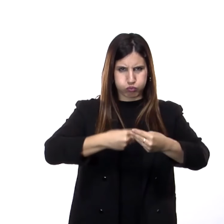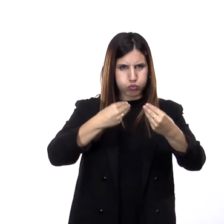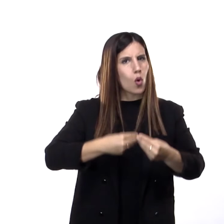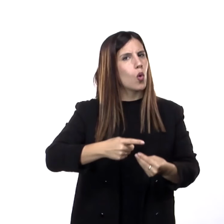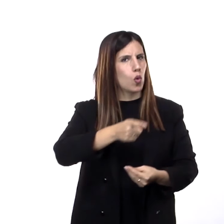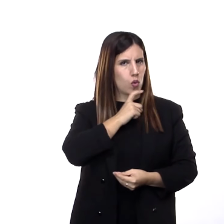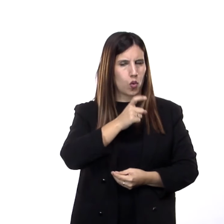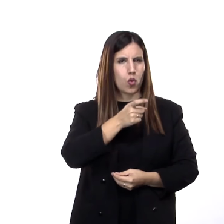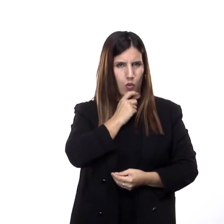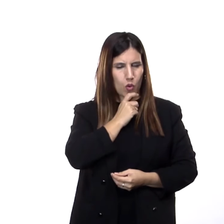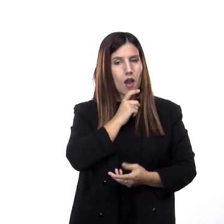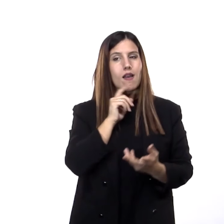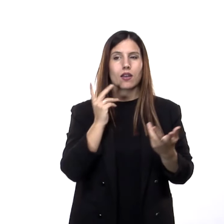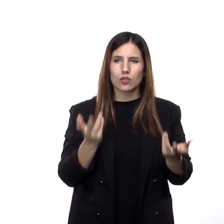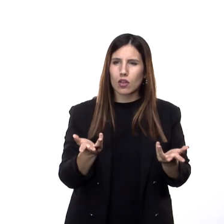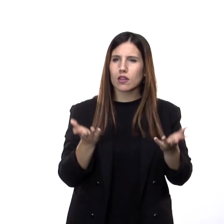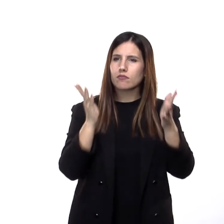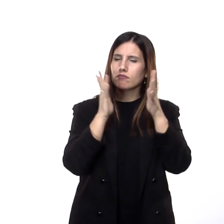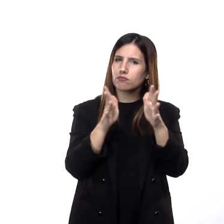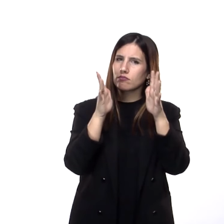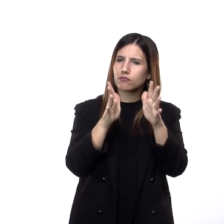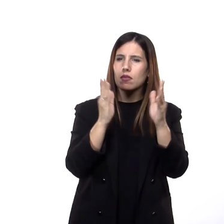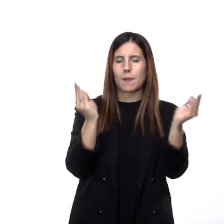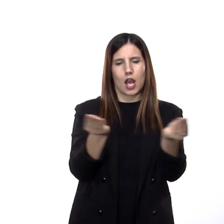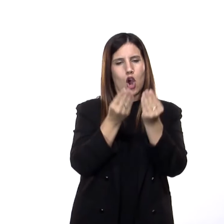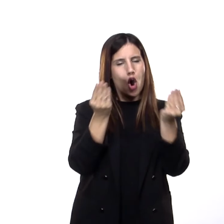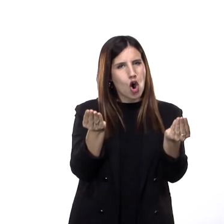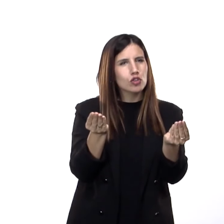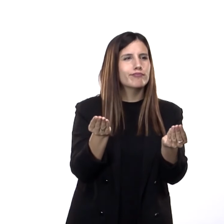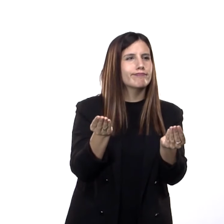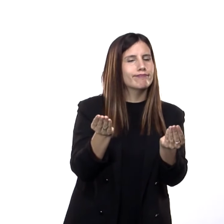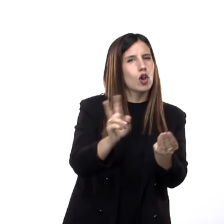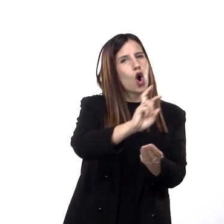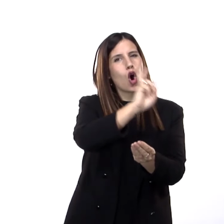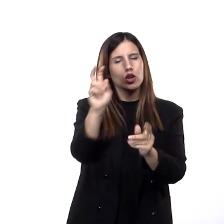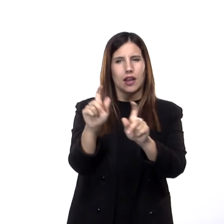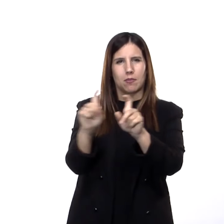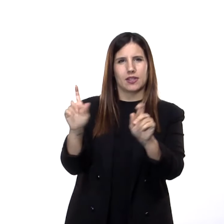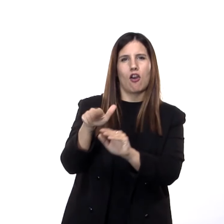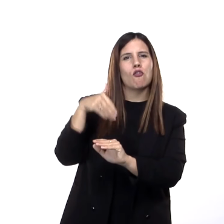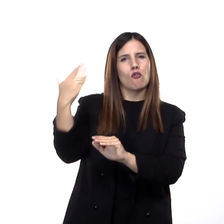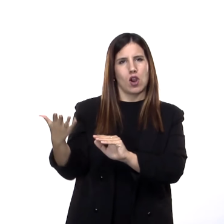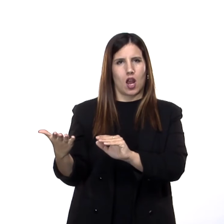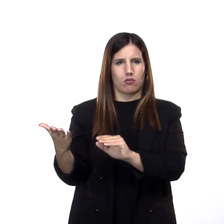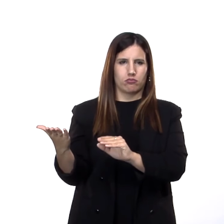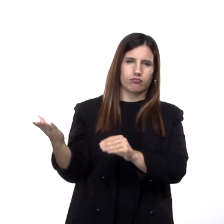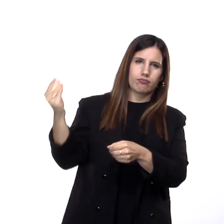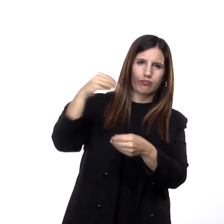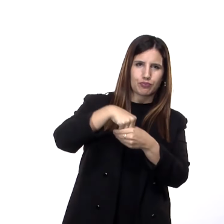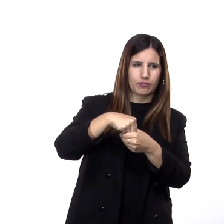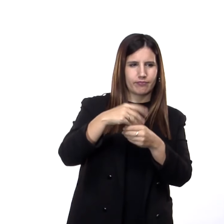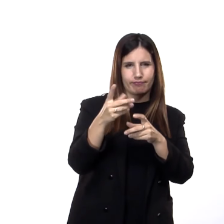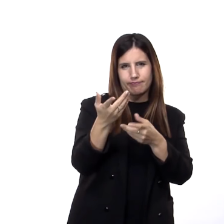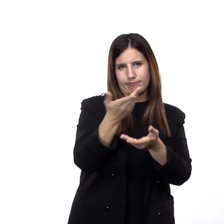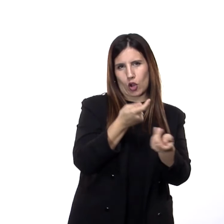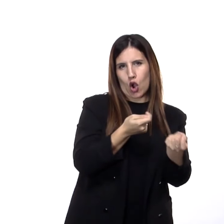eso es más recomendable que lo tenga con unos terceros pero sí que de verdad deberían invertir en ese en esa